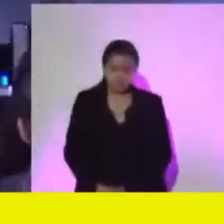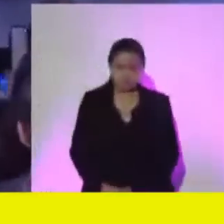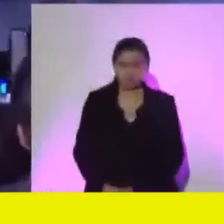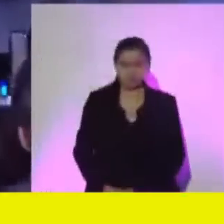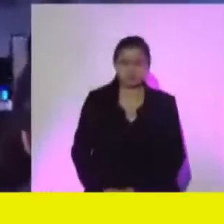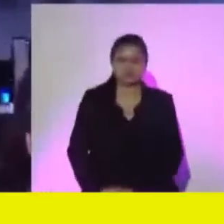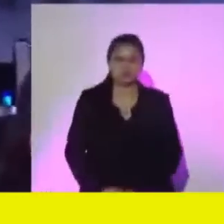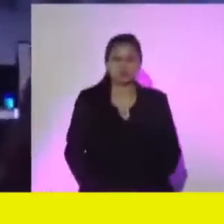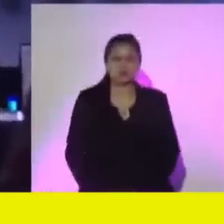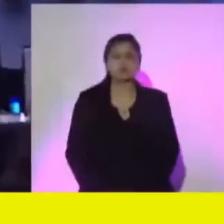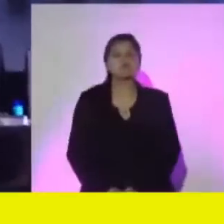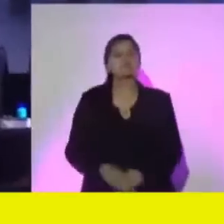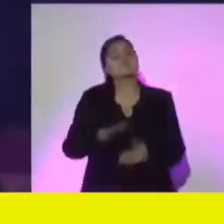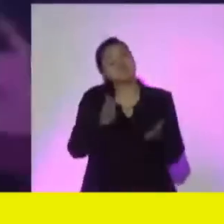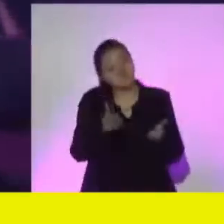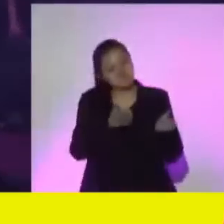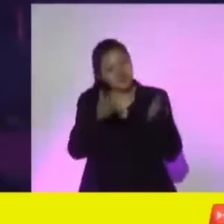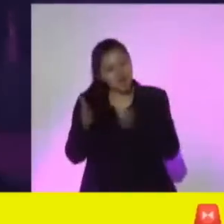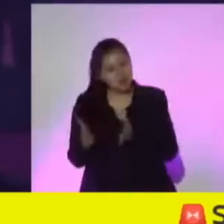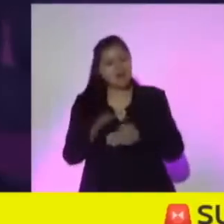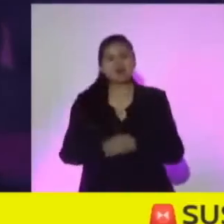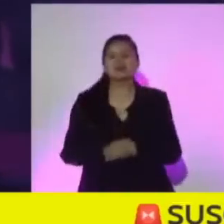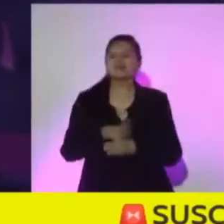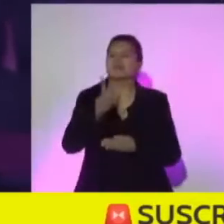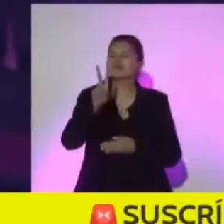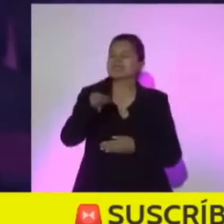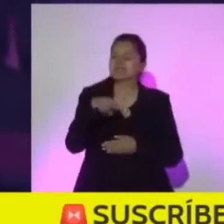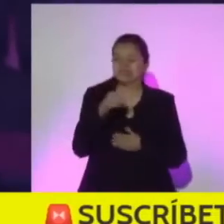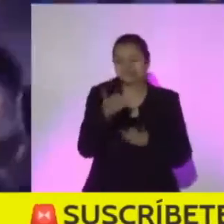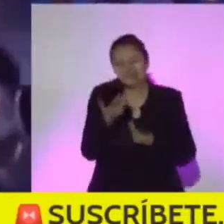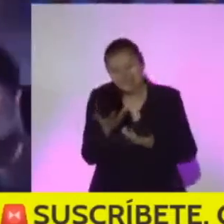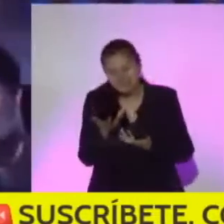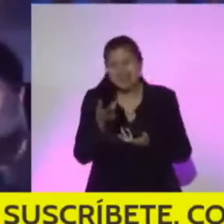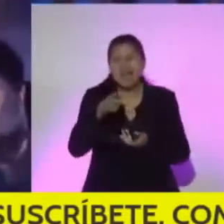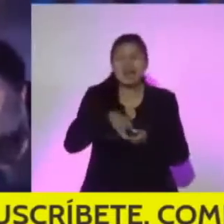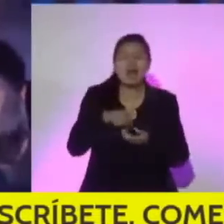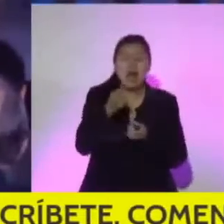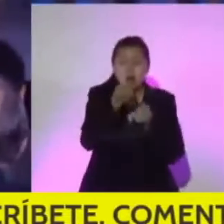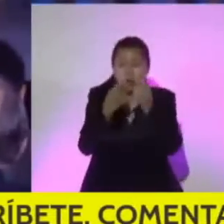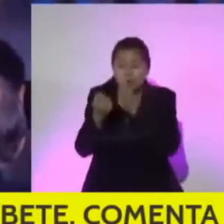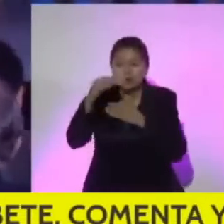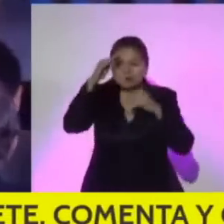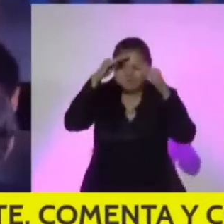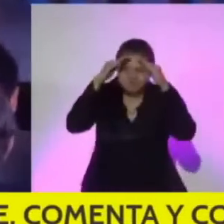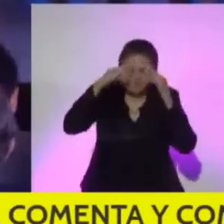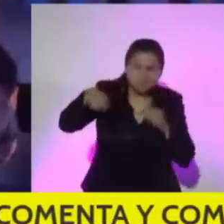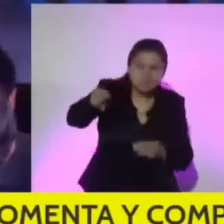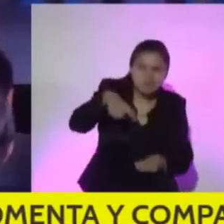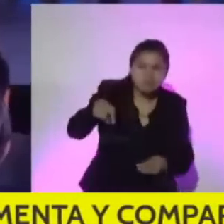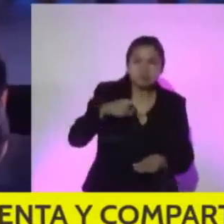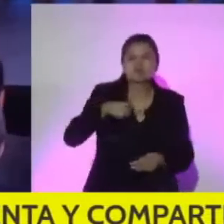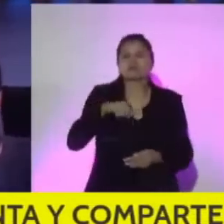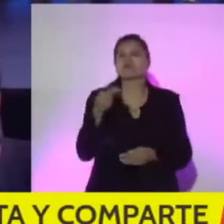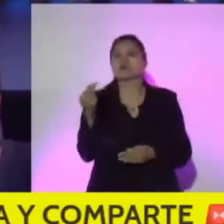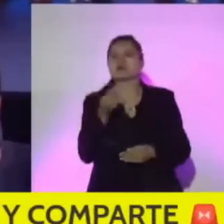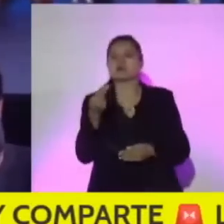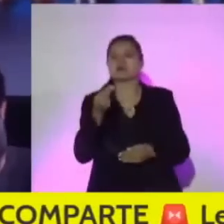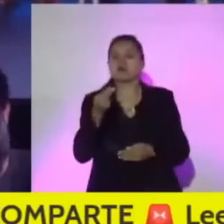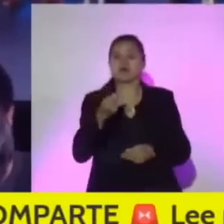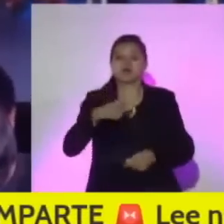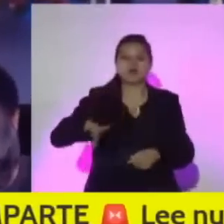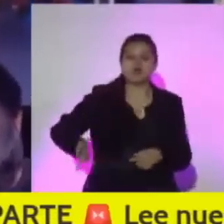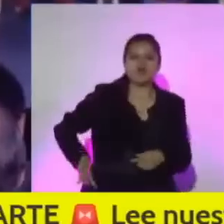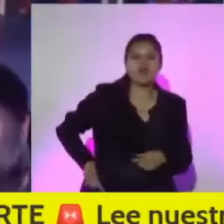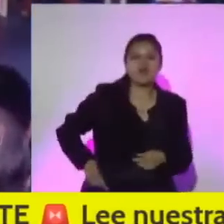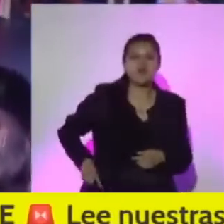merecemos por otro ladoe hay quienes piensan que necesitamos un gobierno